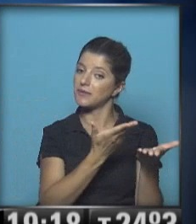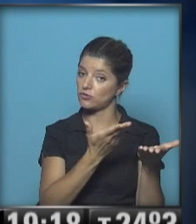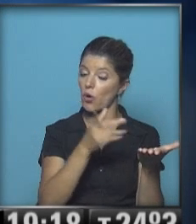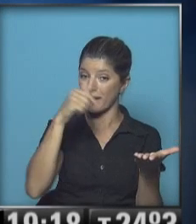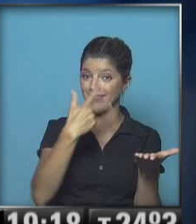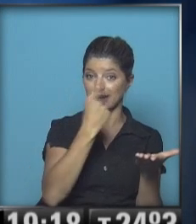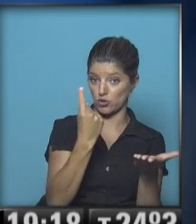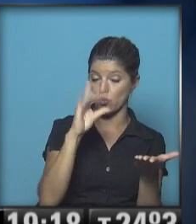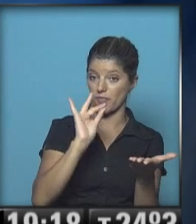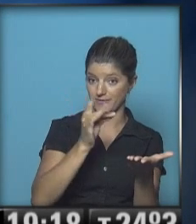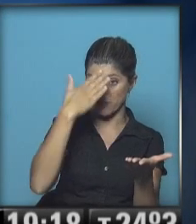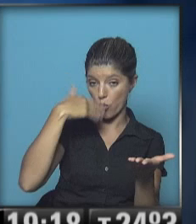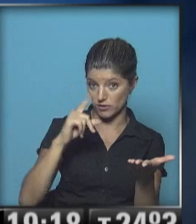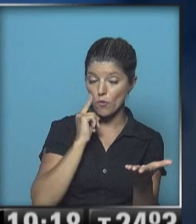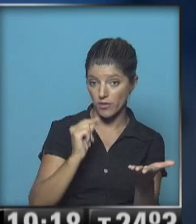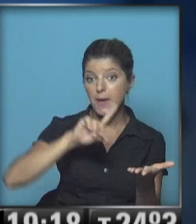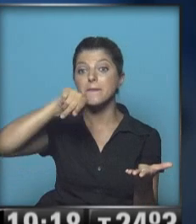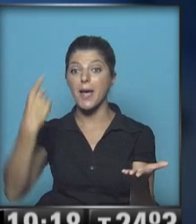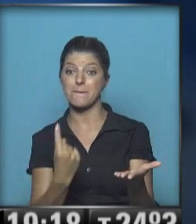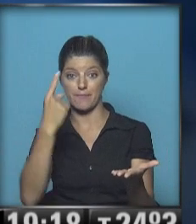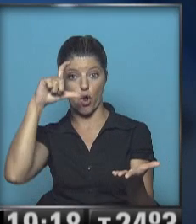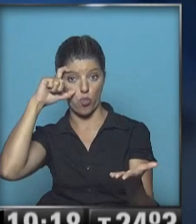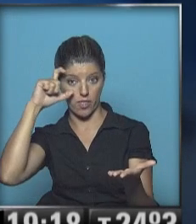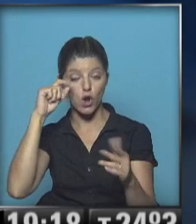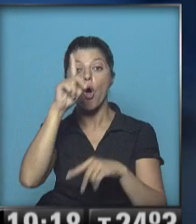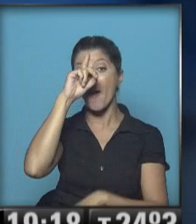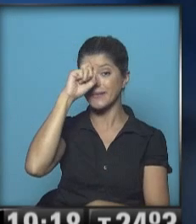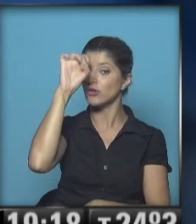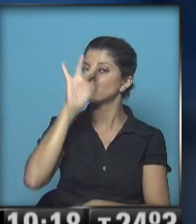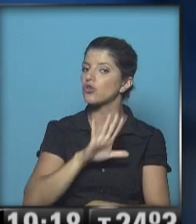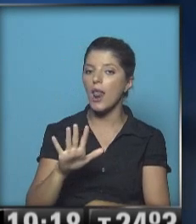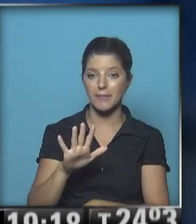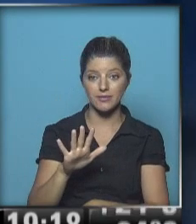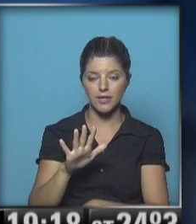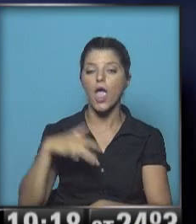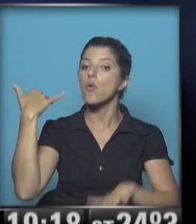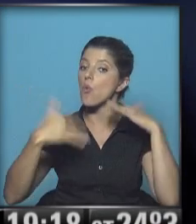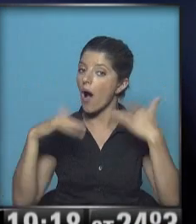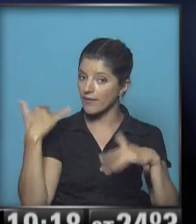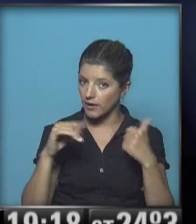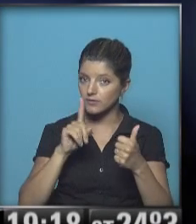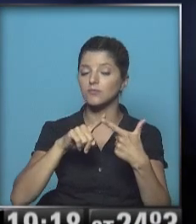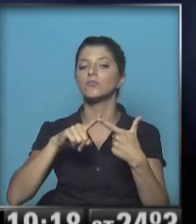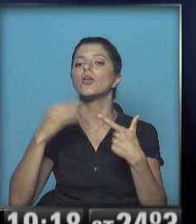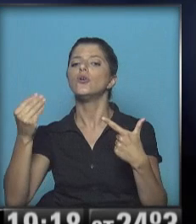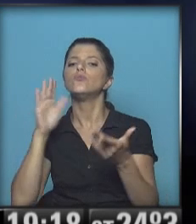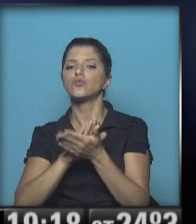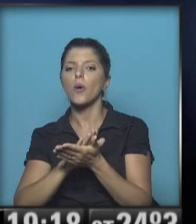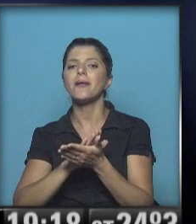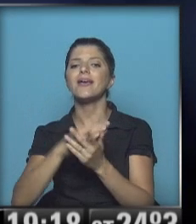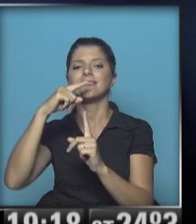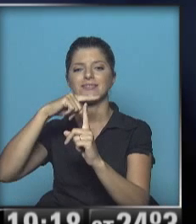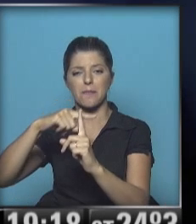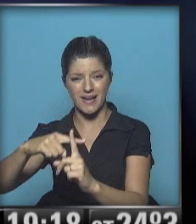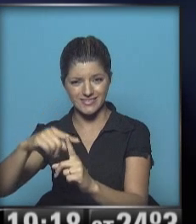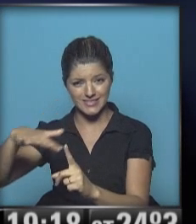31 de diciembre, último día del año, y mañana 1 de enero. Atención, los hospitales solo van a funcionar las guardias. ¿Qué va a ocurrir con los cementerios?